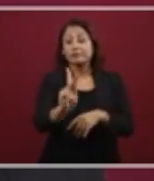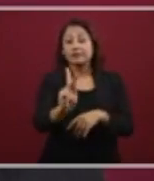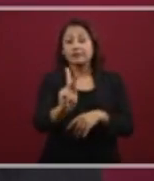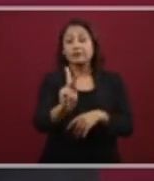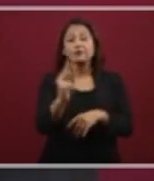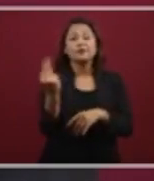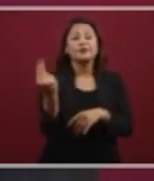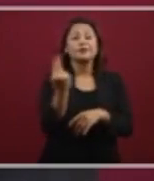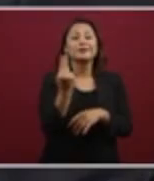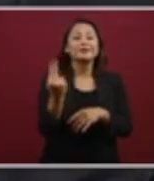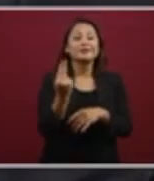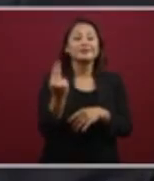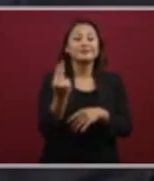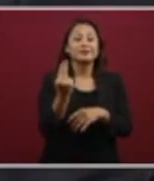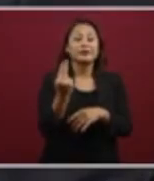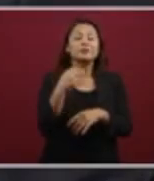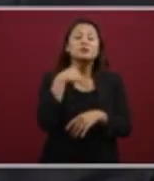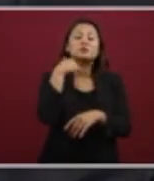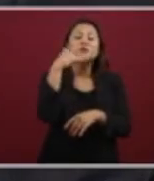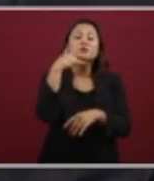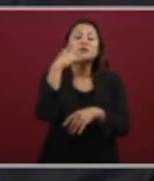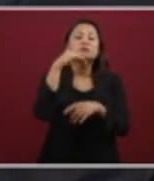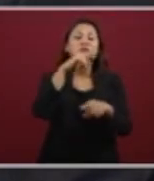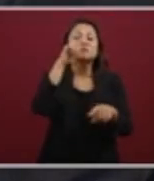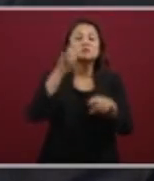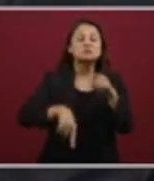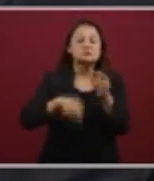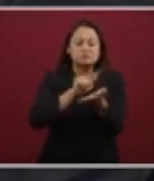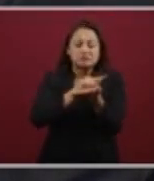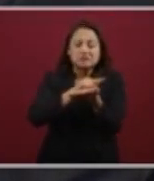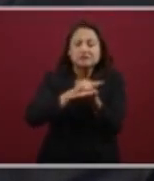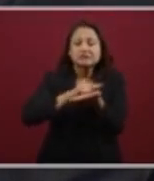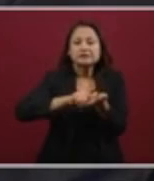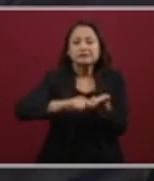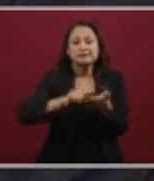erradicamos la corrupción, si se acaba la corrupción.